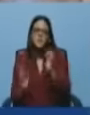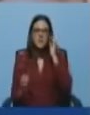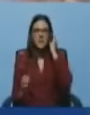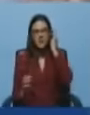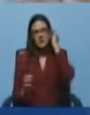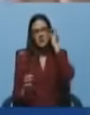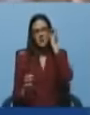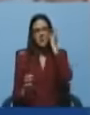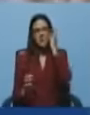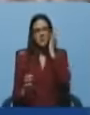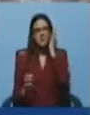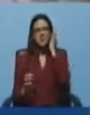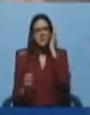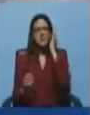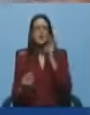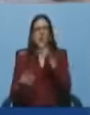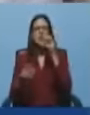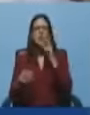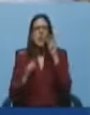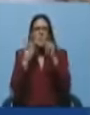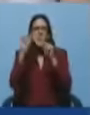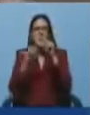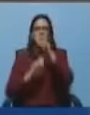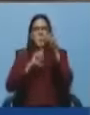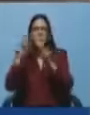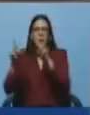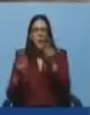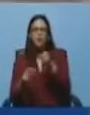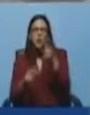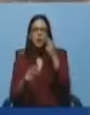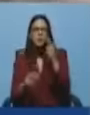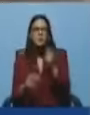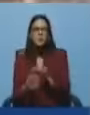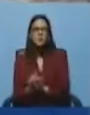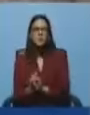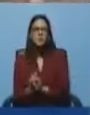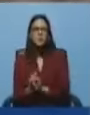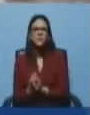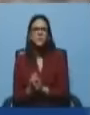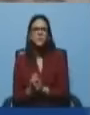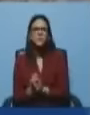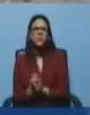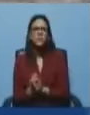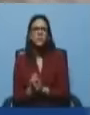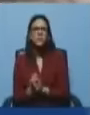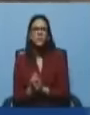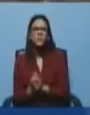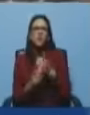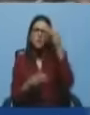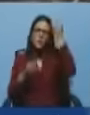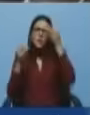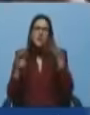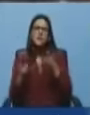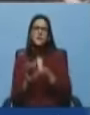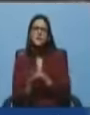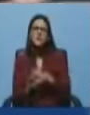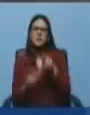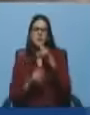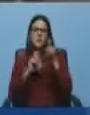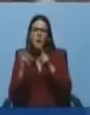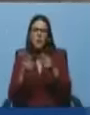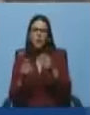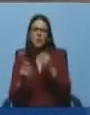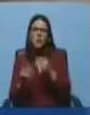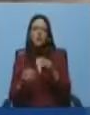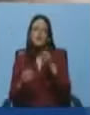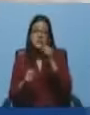tiene previsto reunirse con algunos líderes de los BRICS? ¿Han pensado también abordar algún tema de cooperación técnico-militar en esta cumbre?